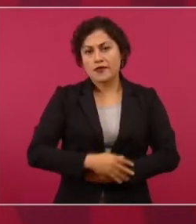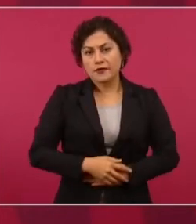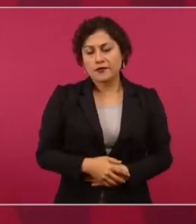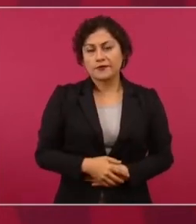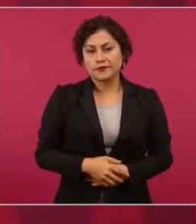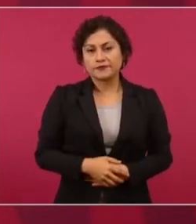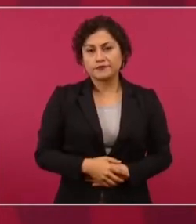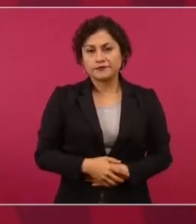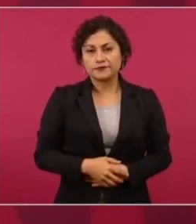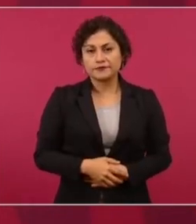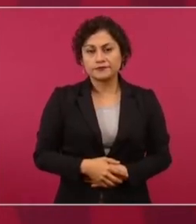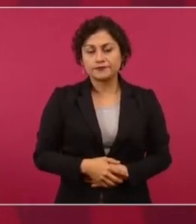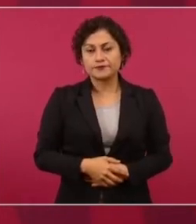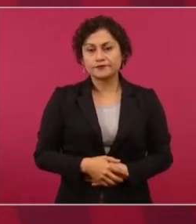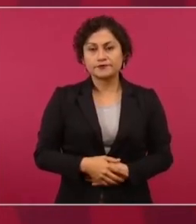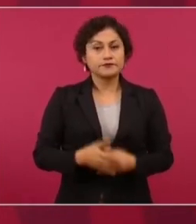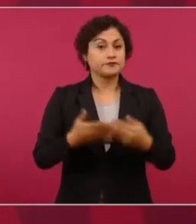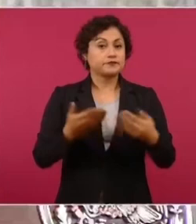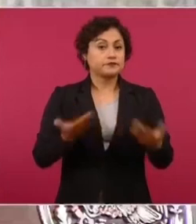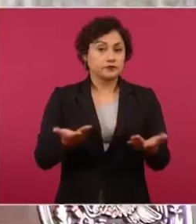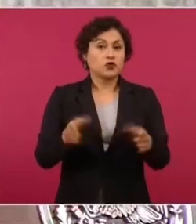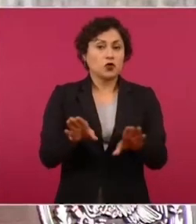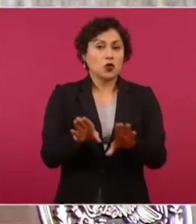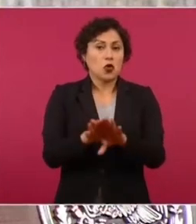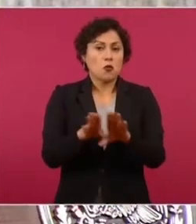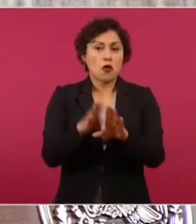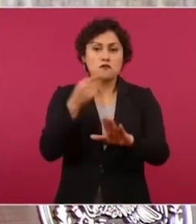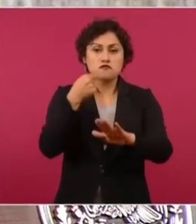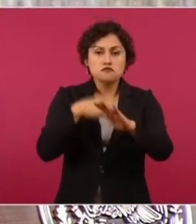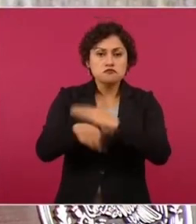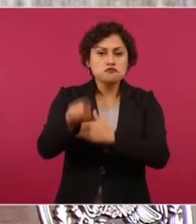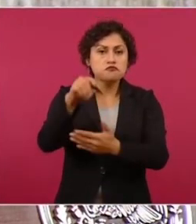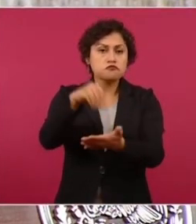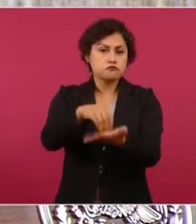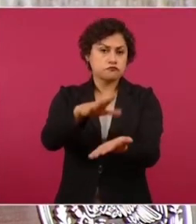con el alegato de que es